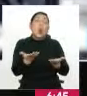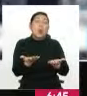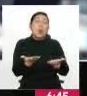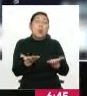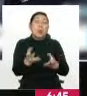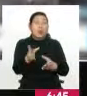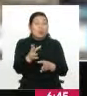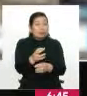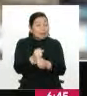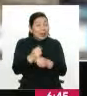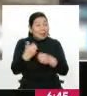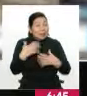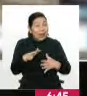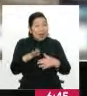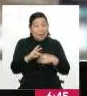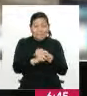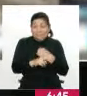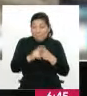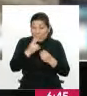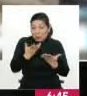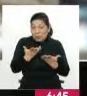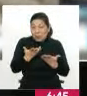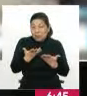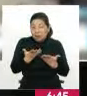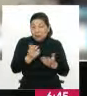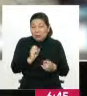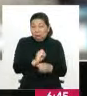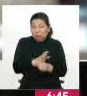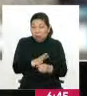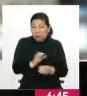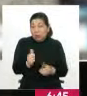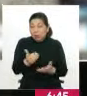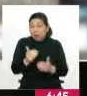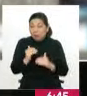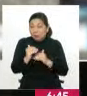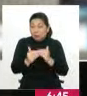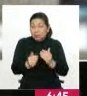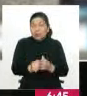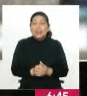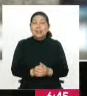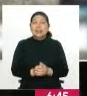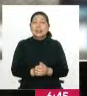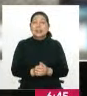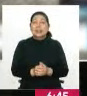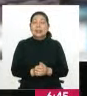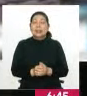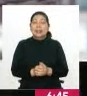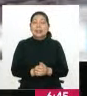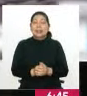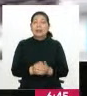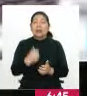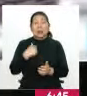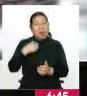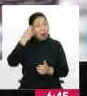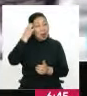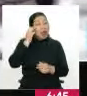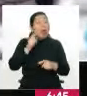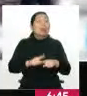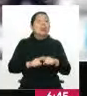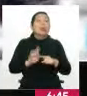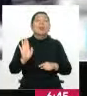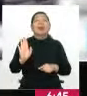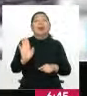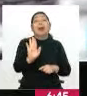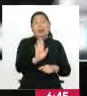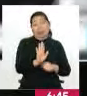ha tomado ya nuestro país, el Perú, esta pandemia o esta fase de la pandemia? Yo creo que eso depende de cada